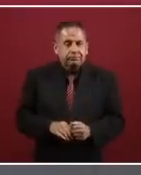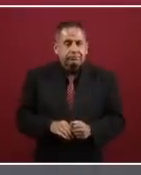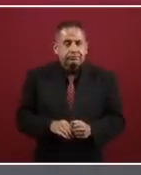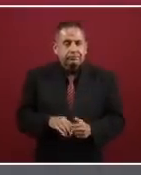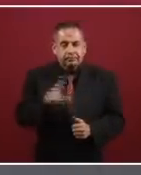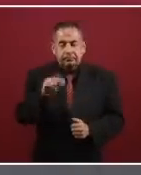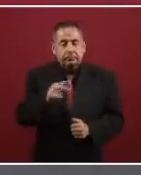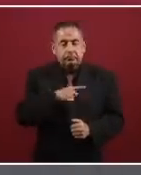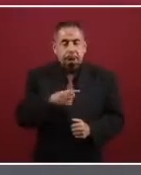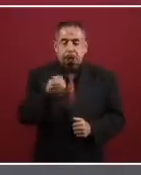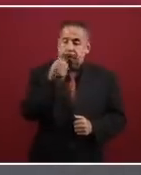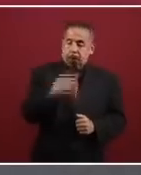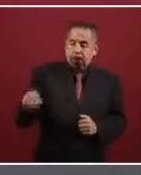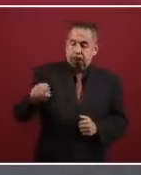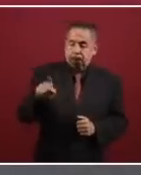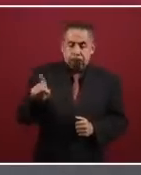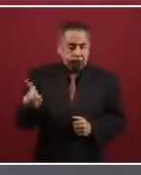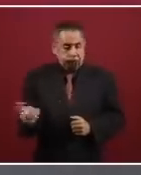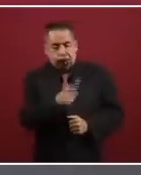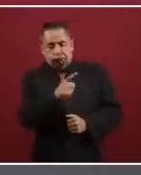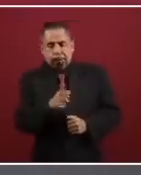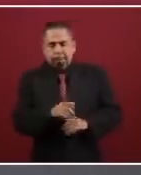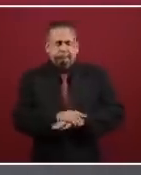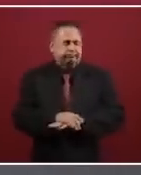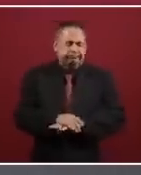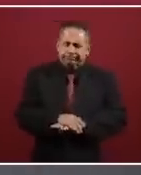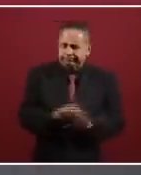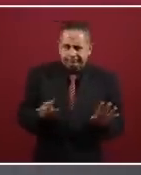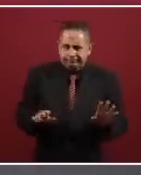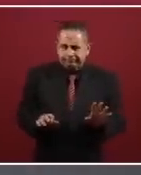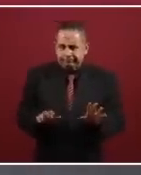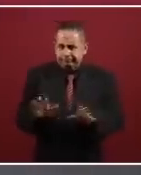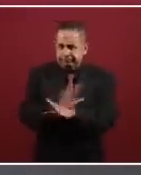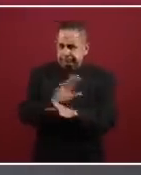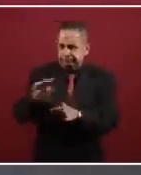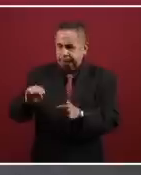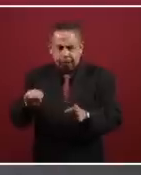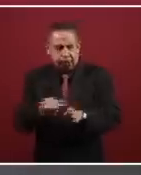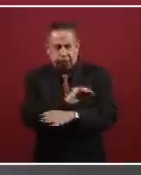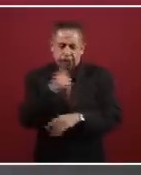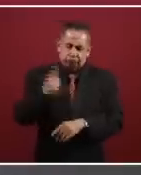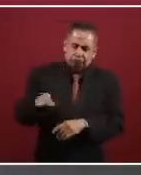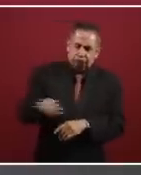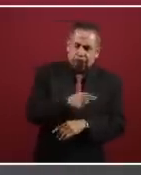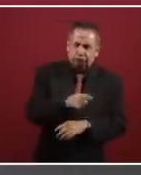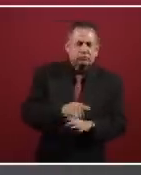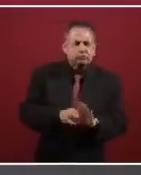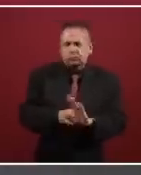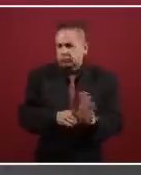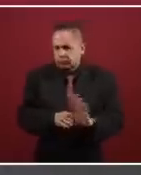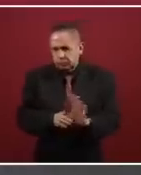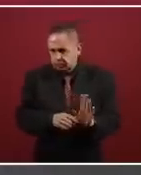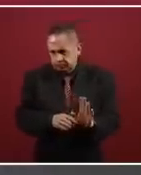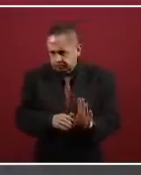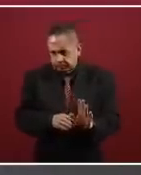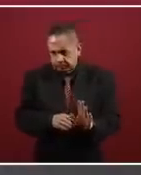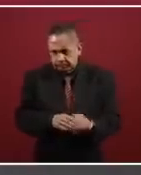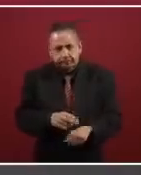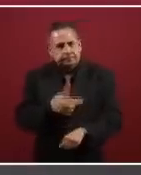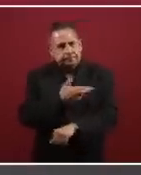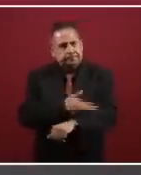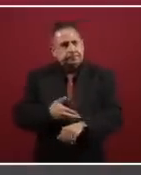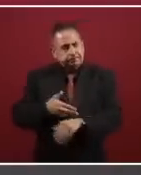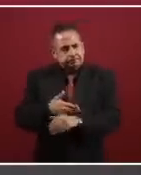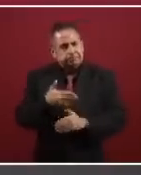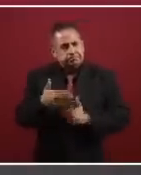no se va a obligar a nadie a que pase a otra corporación. El proceso que se está llevando a